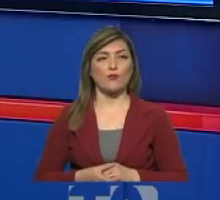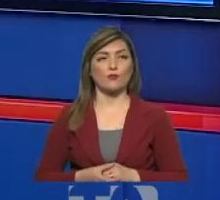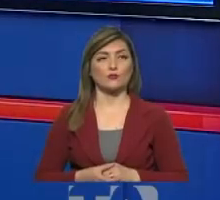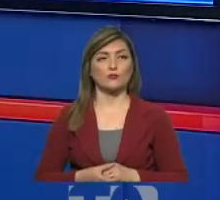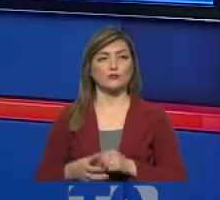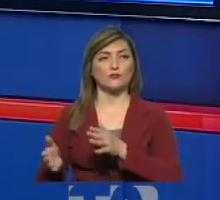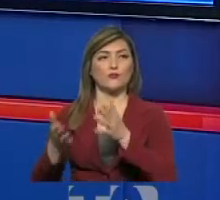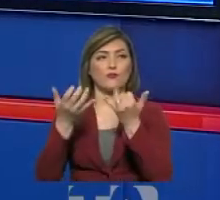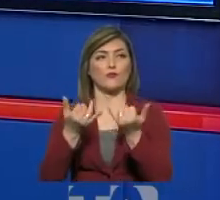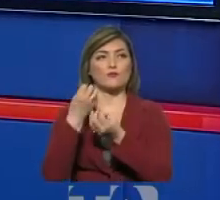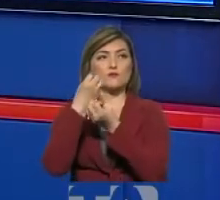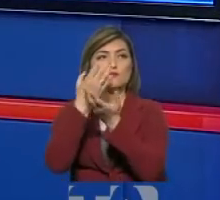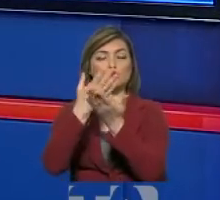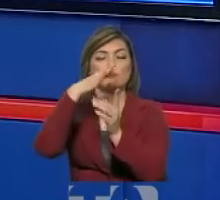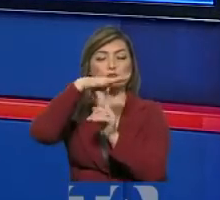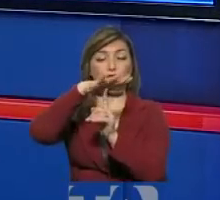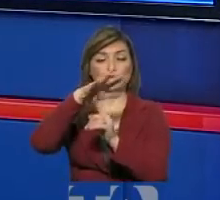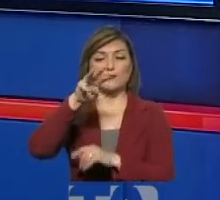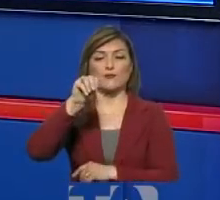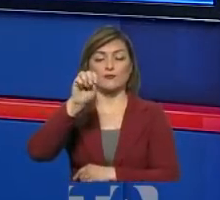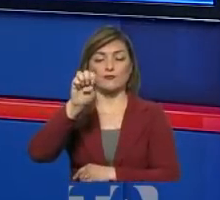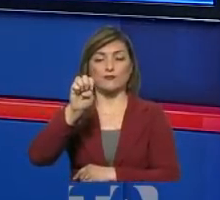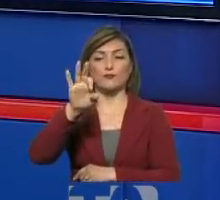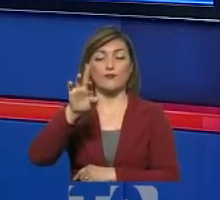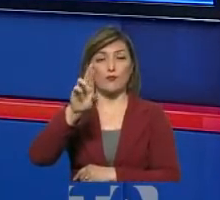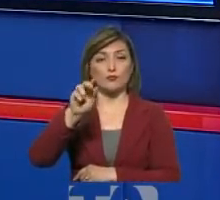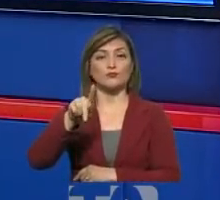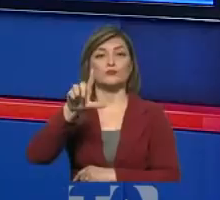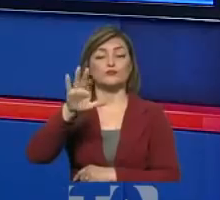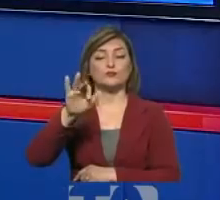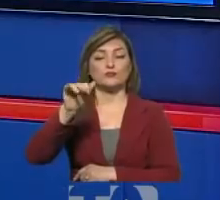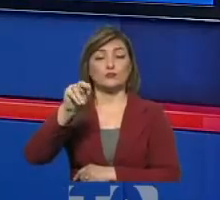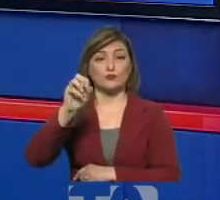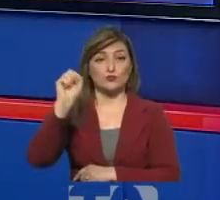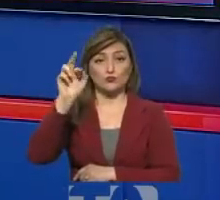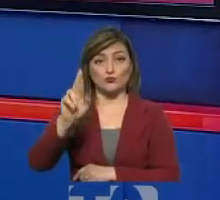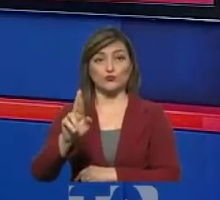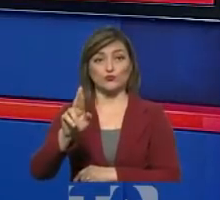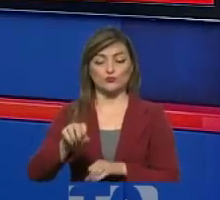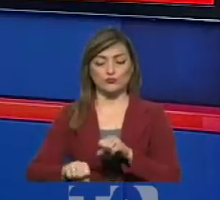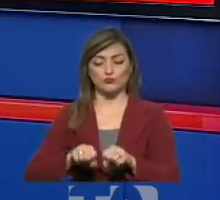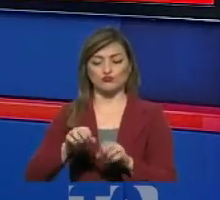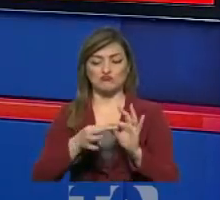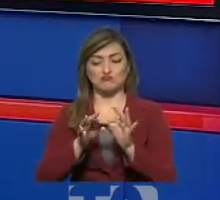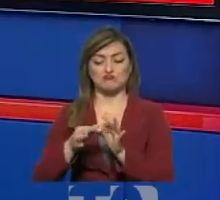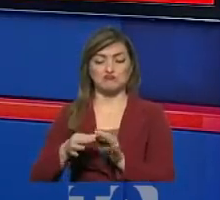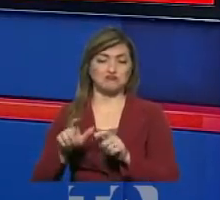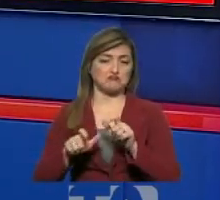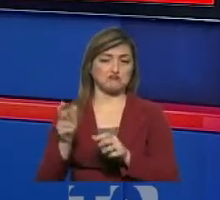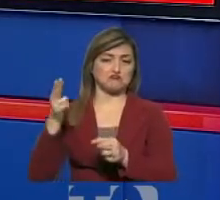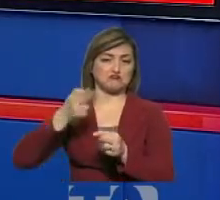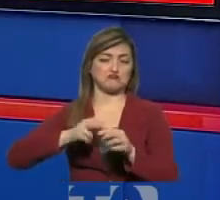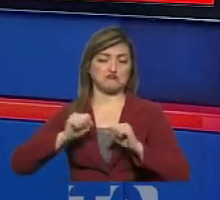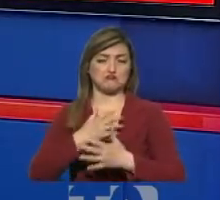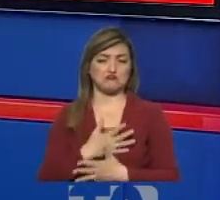Y ahora les contamos que en el Parque Metropolitano del Sur de la ciudad se ha repotenciado las ciclorrutas para que la ciudadanía